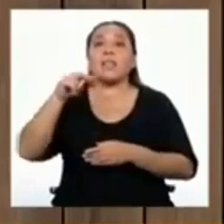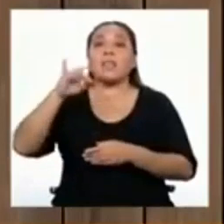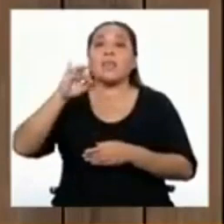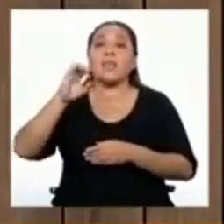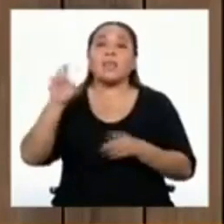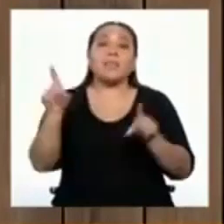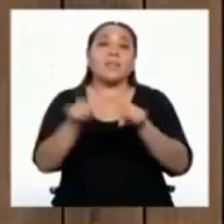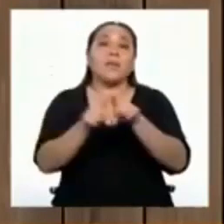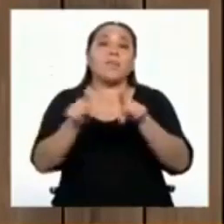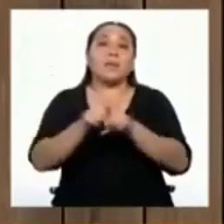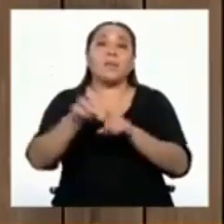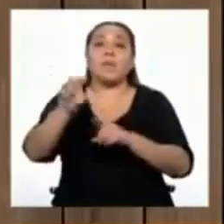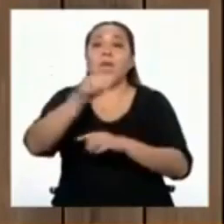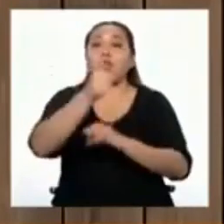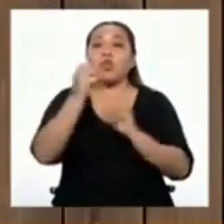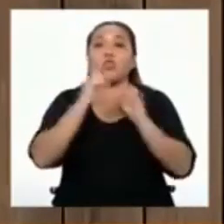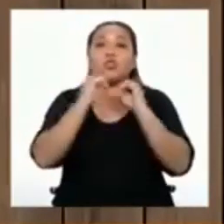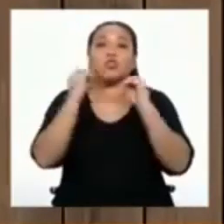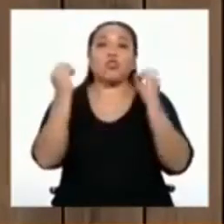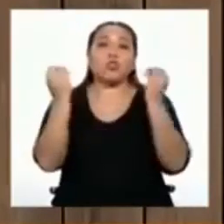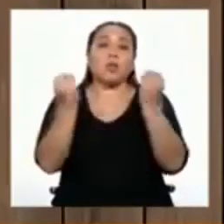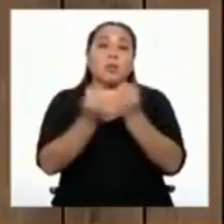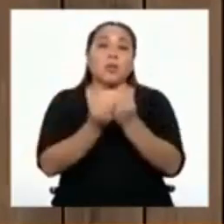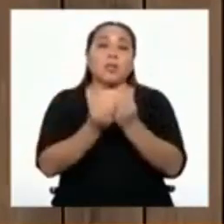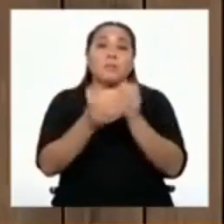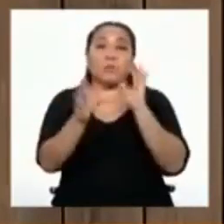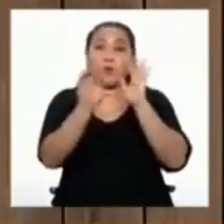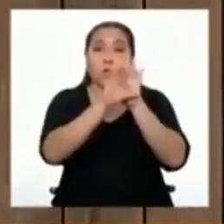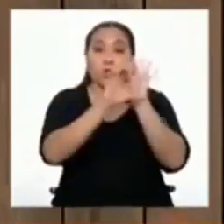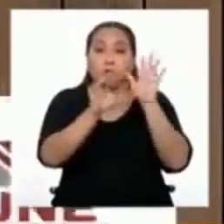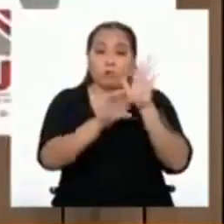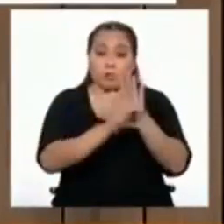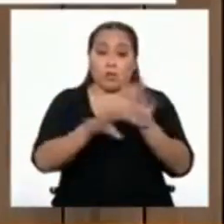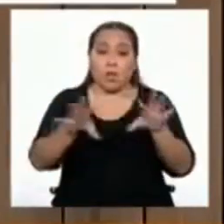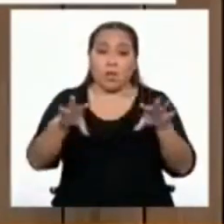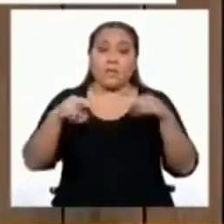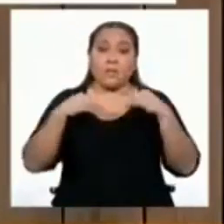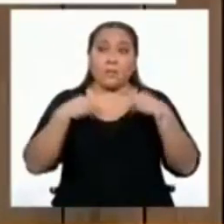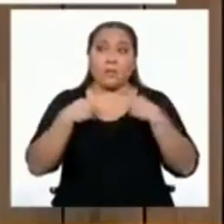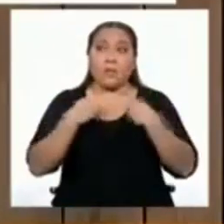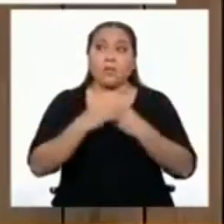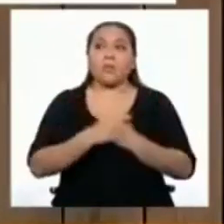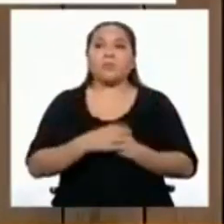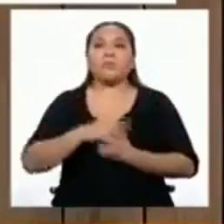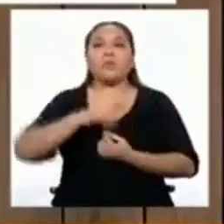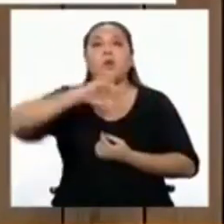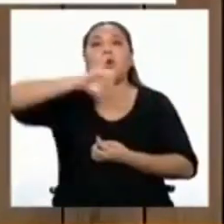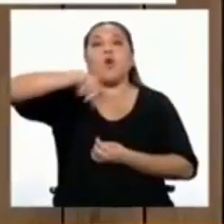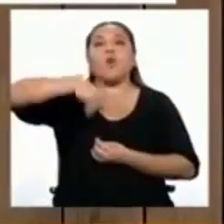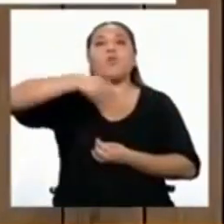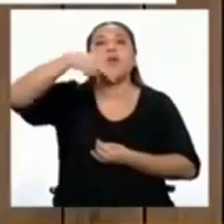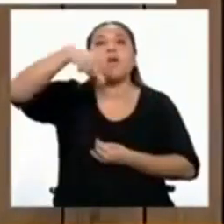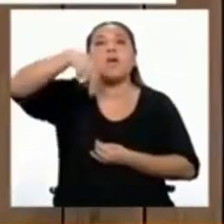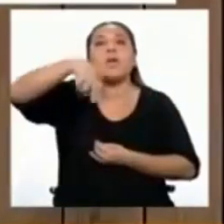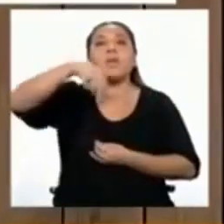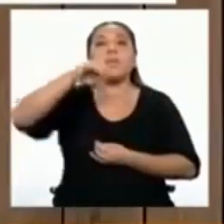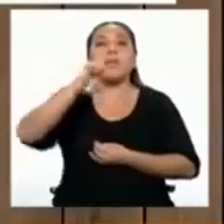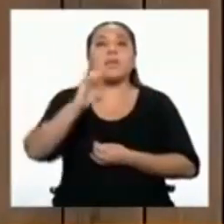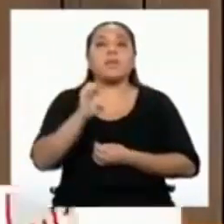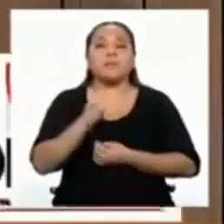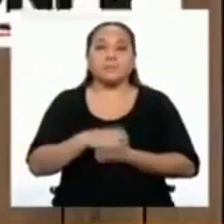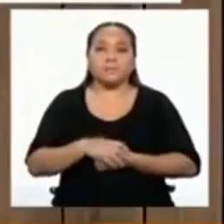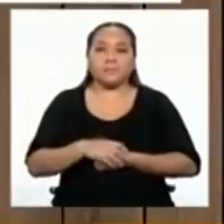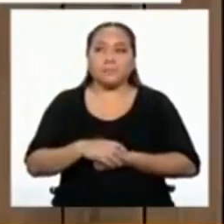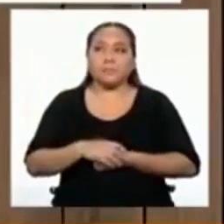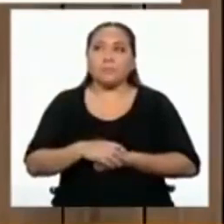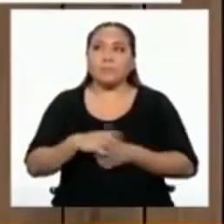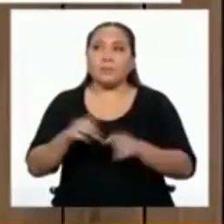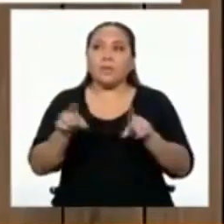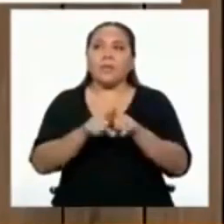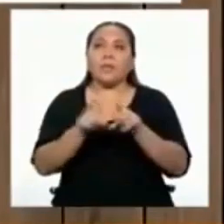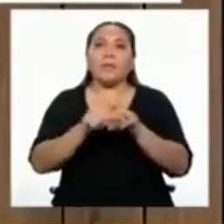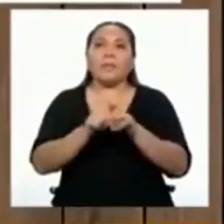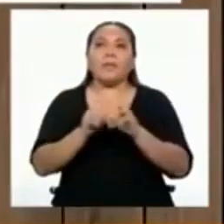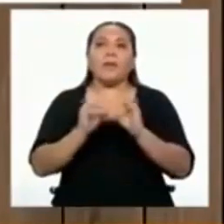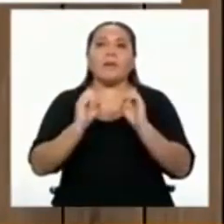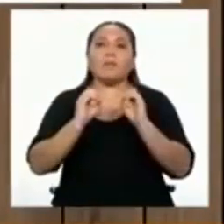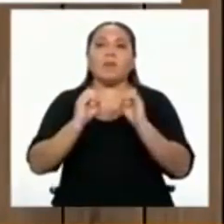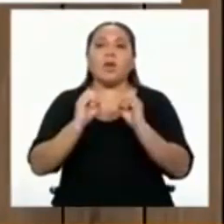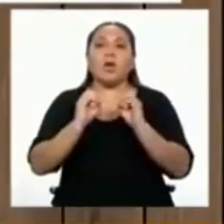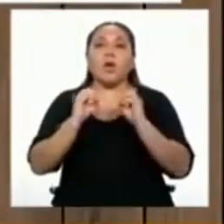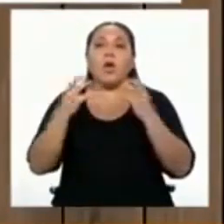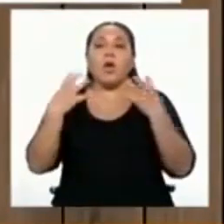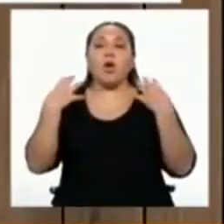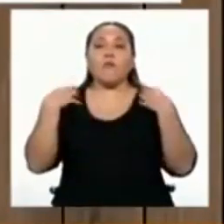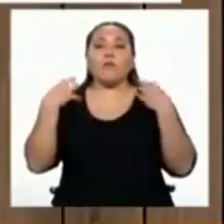también como organismos constitucionalmente autónomos el Jurado Nacional de Elecciones y la Oficina Nacional